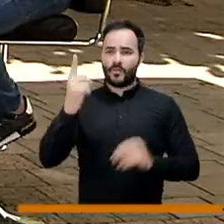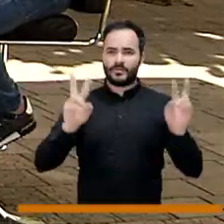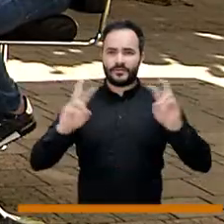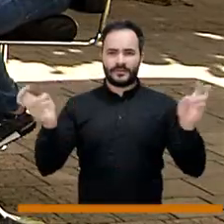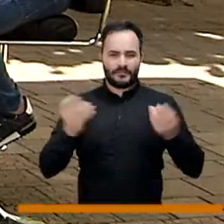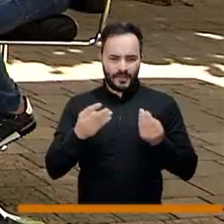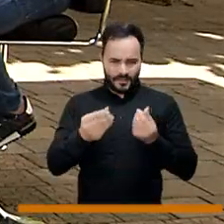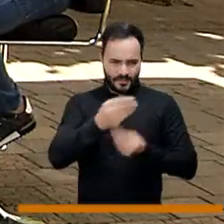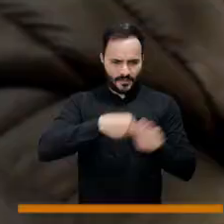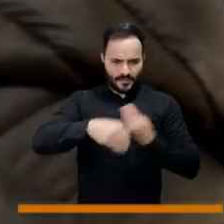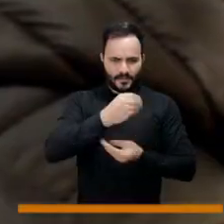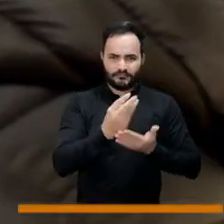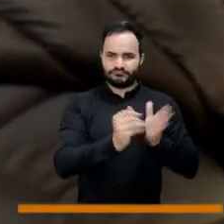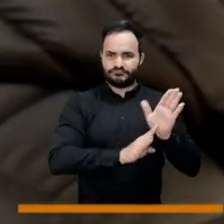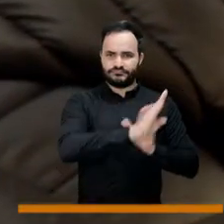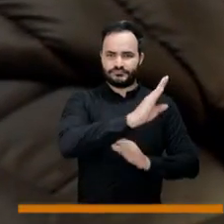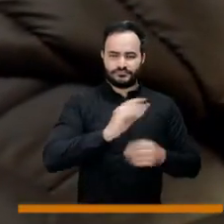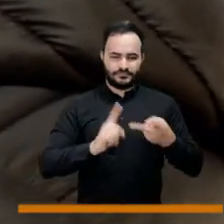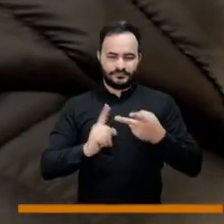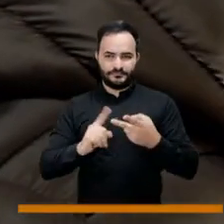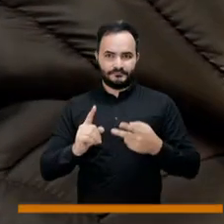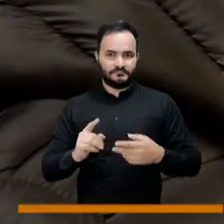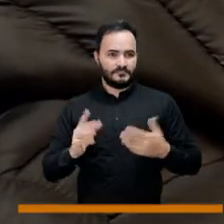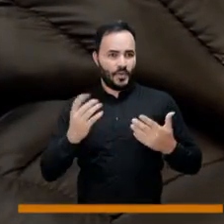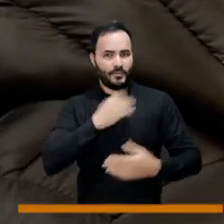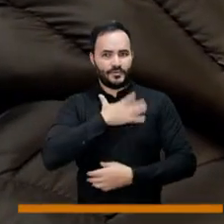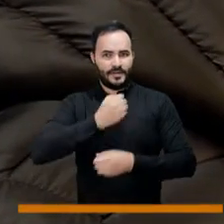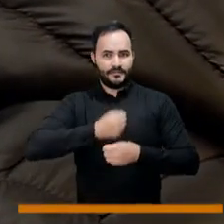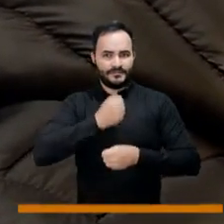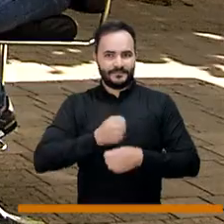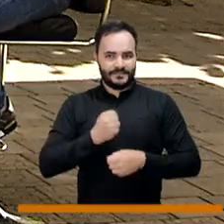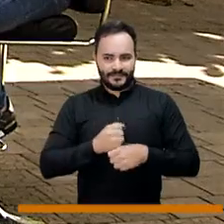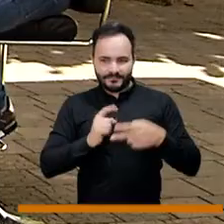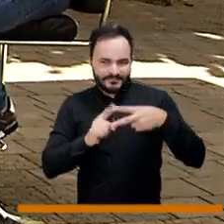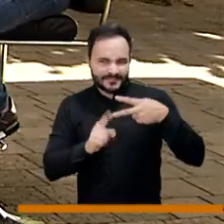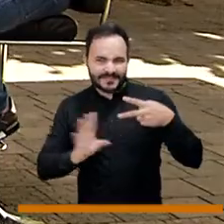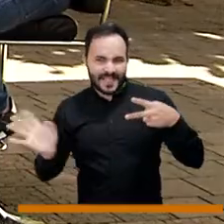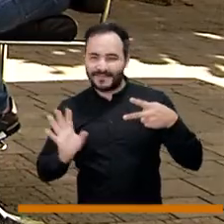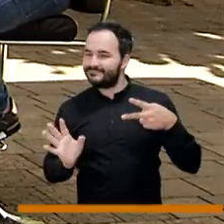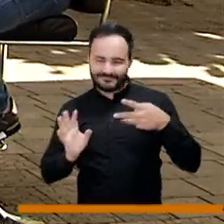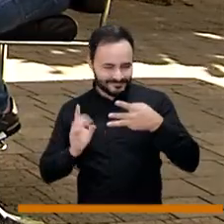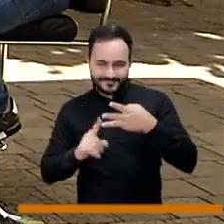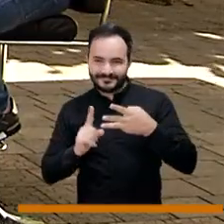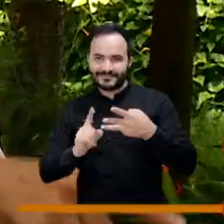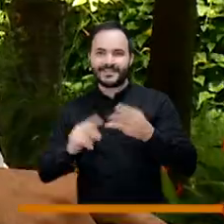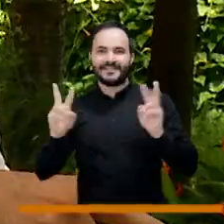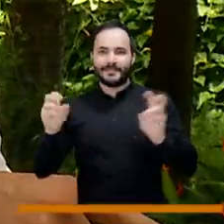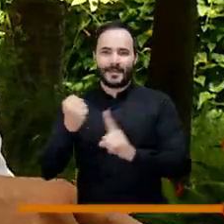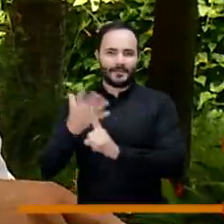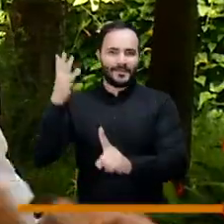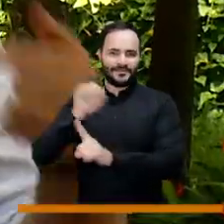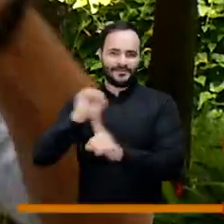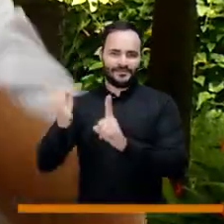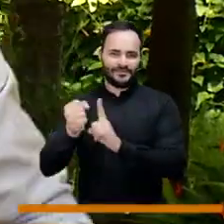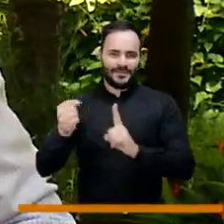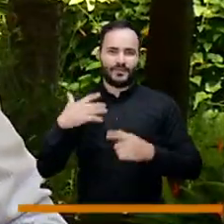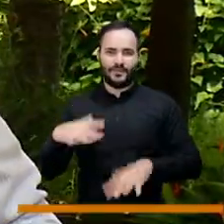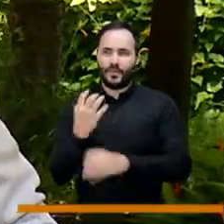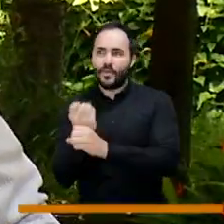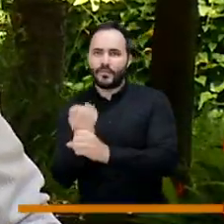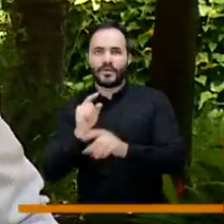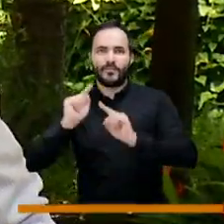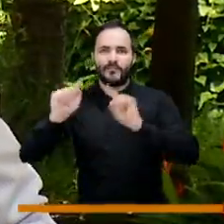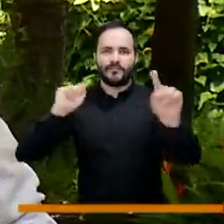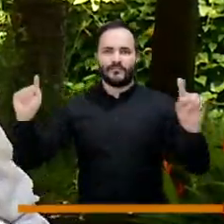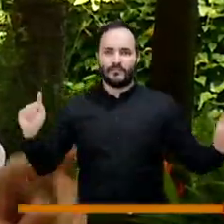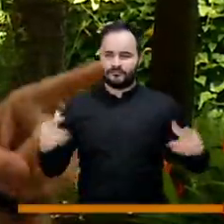empleo, sino en el impacto social que generan en las comunas de Medellín, que si ellos dos no lo estuvieran haciendo, el Estado no lo